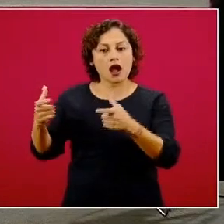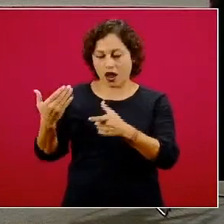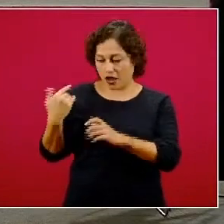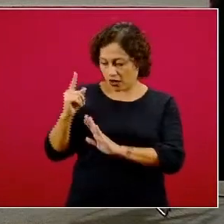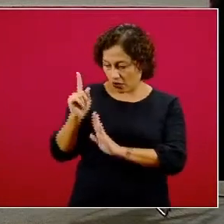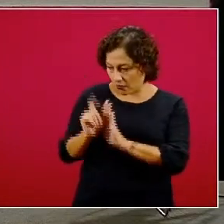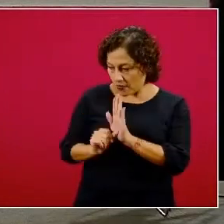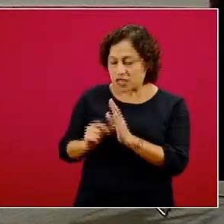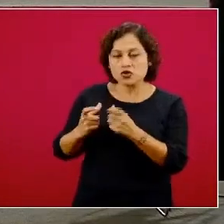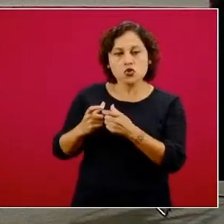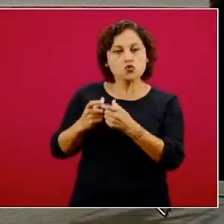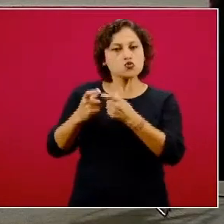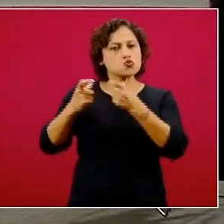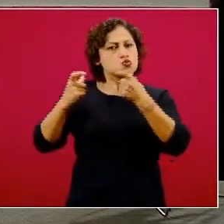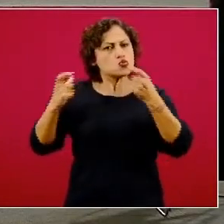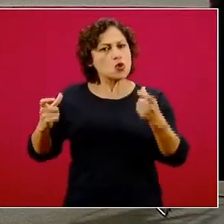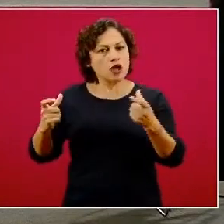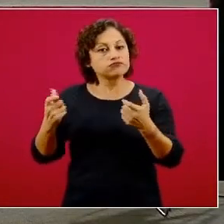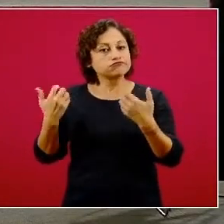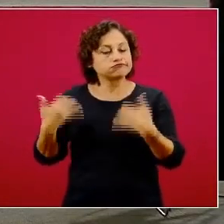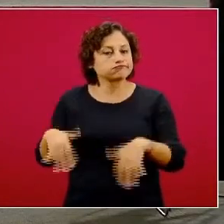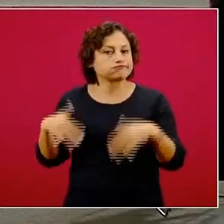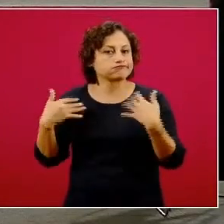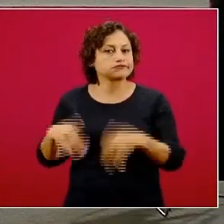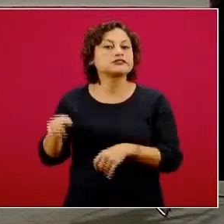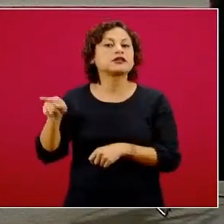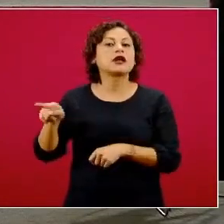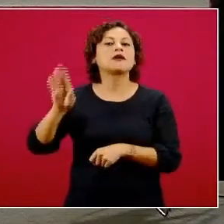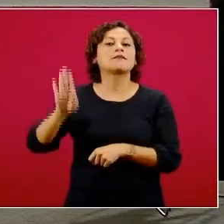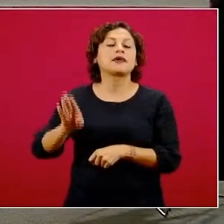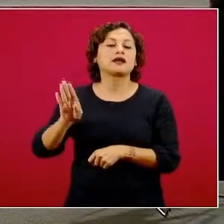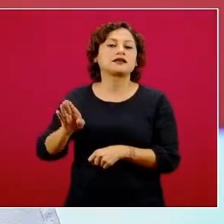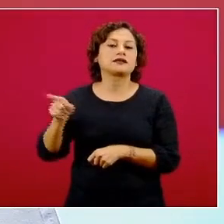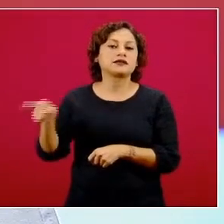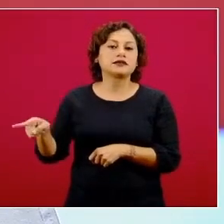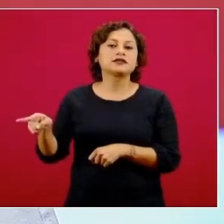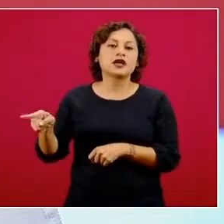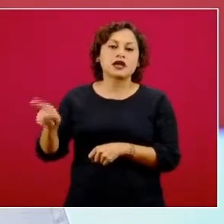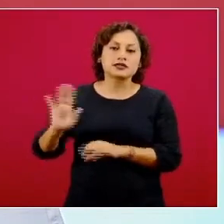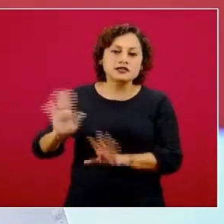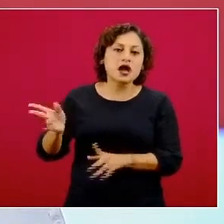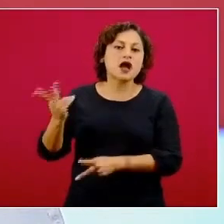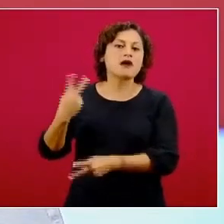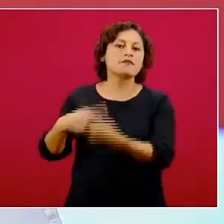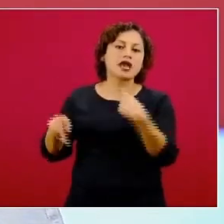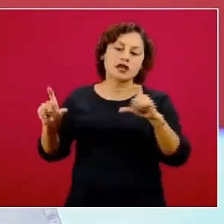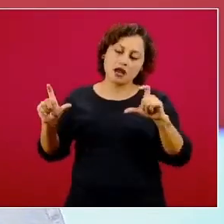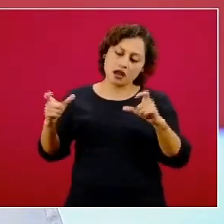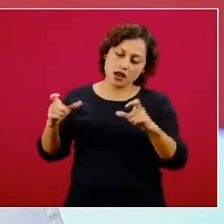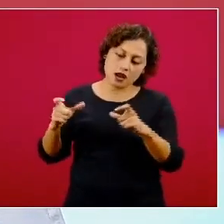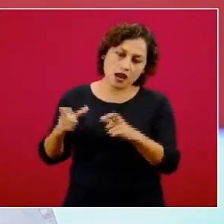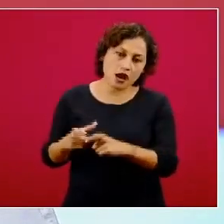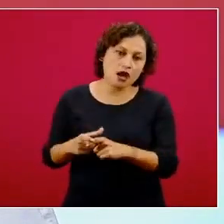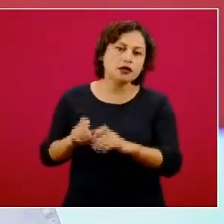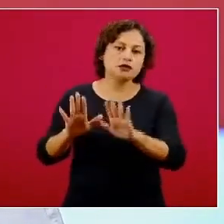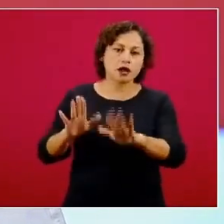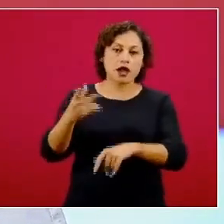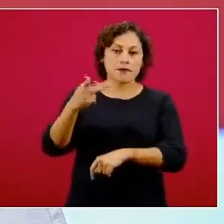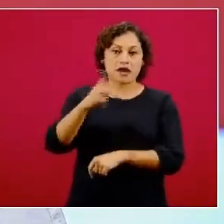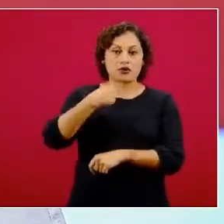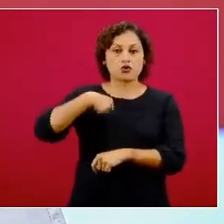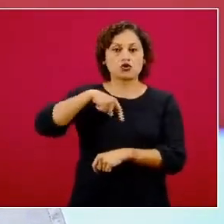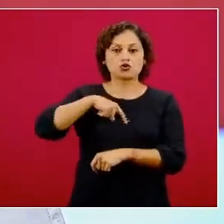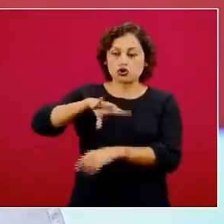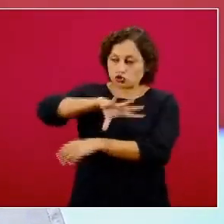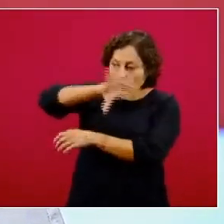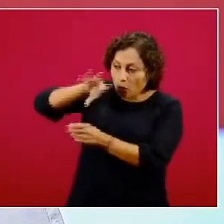mes, que afortunadamente pues también parece ser que tiene una tendencia a la disminución, pero vamos dando seguimiento también a toda la región. Entonces yo